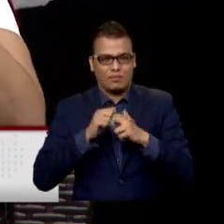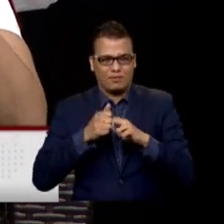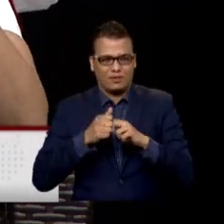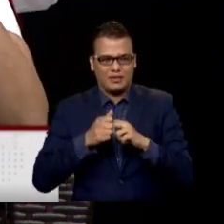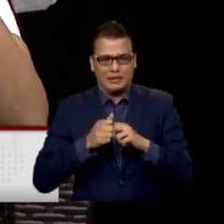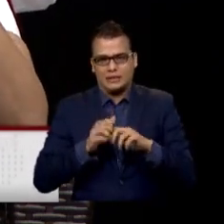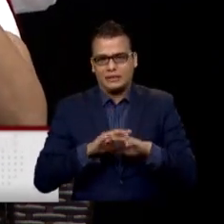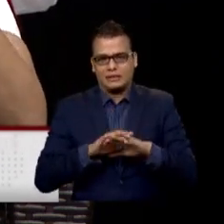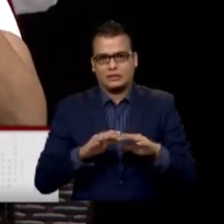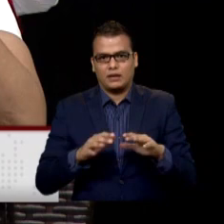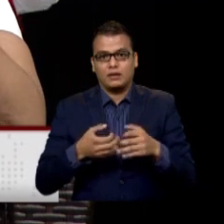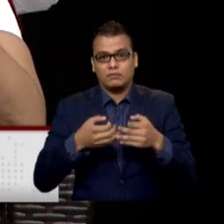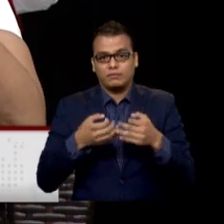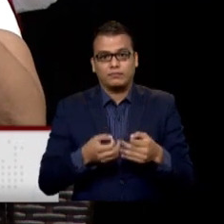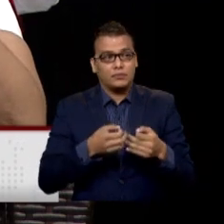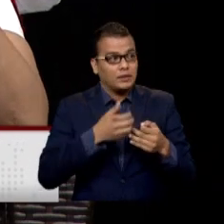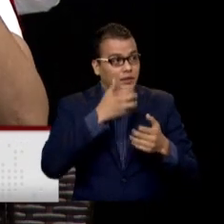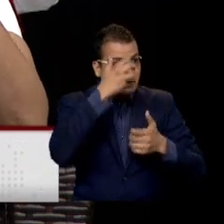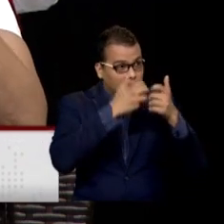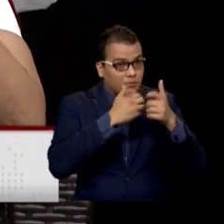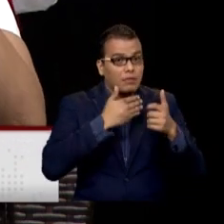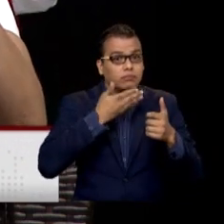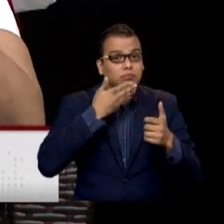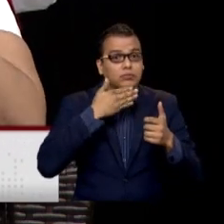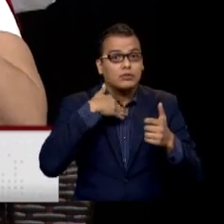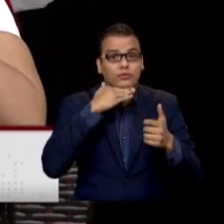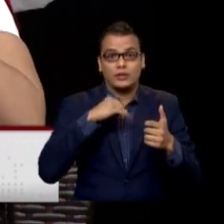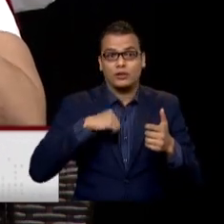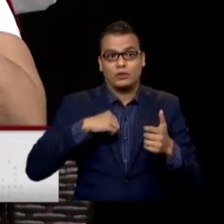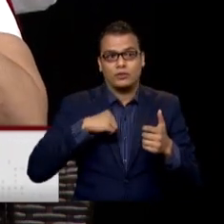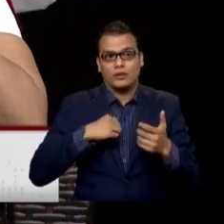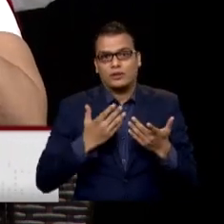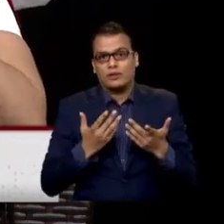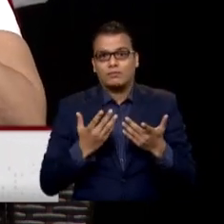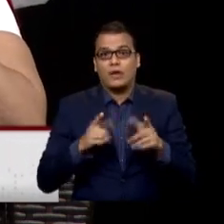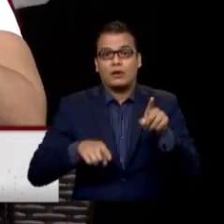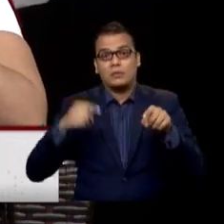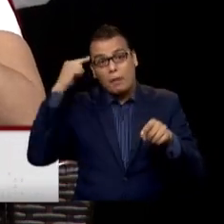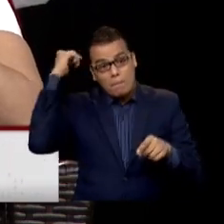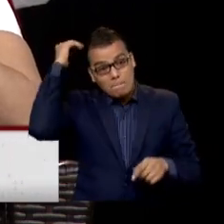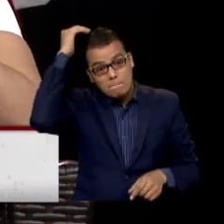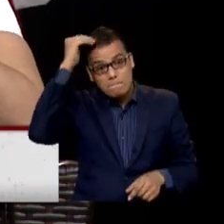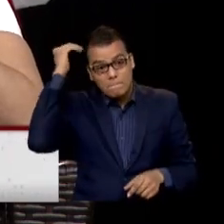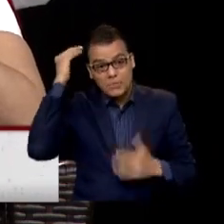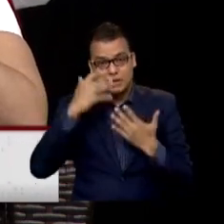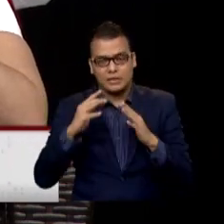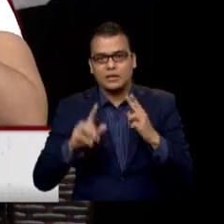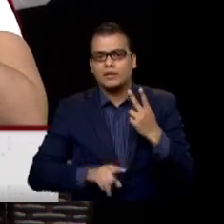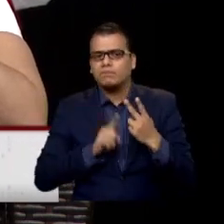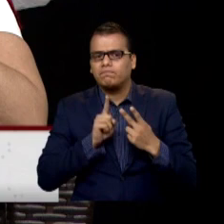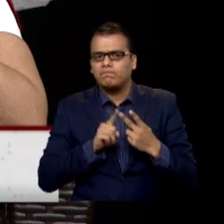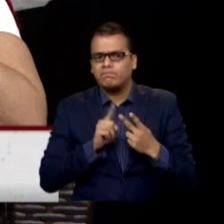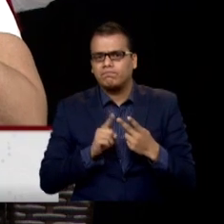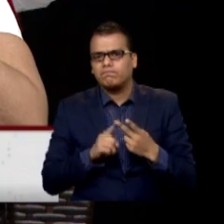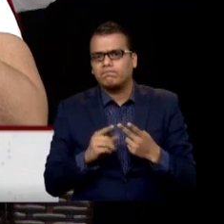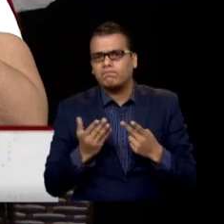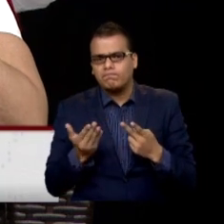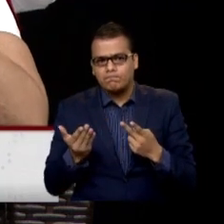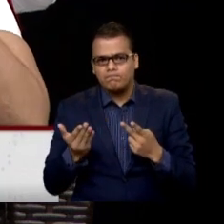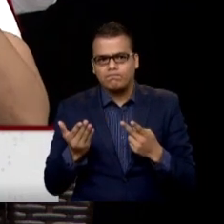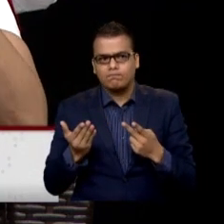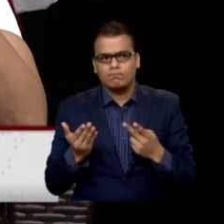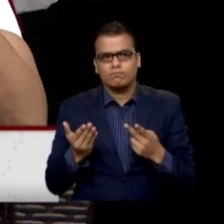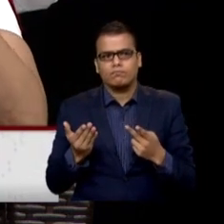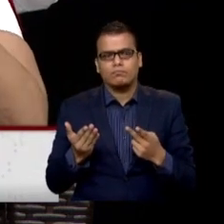eso. Y como no tenemos suficientes pruebas, pues simplemente va a pasar, sí, inadvertido. La segunda situación también podría ser